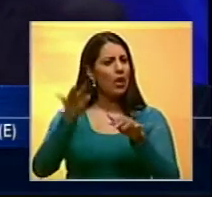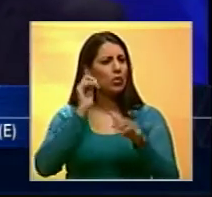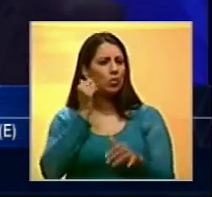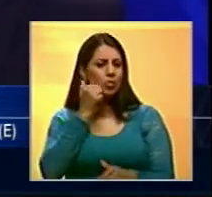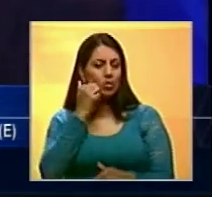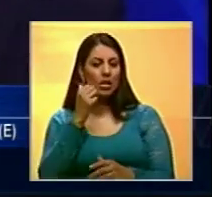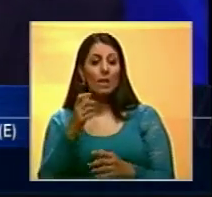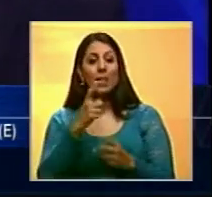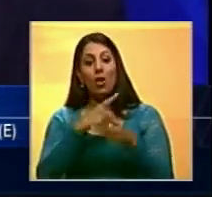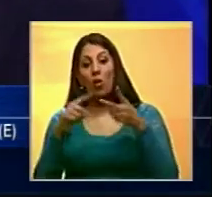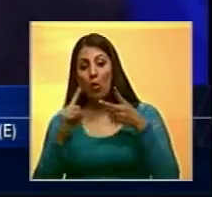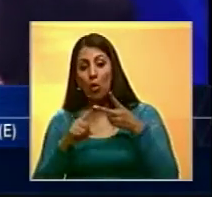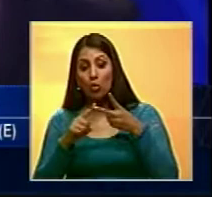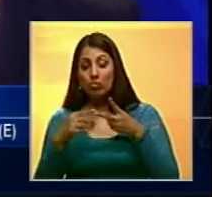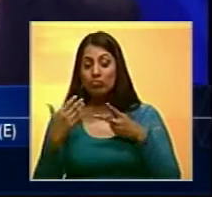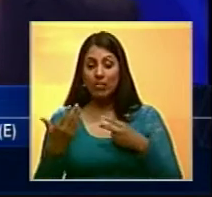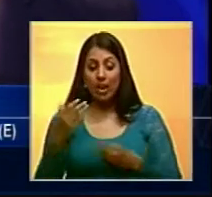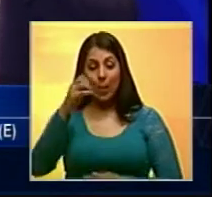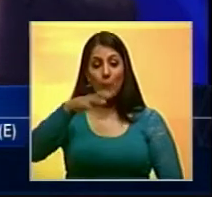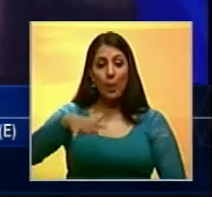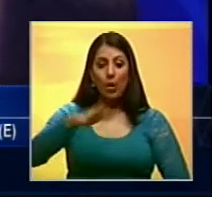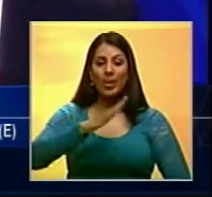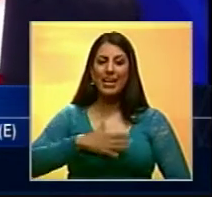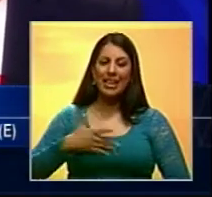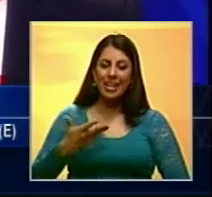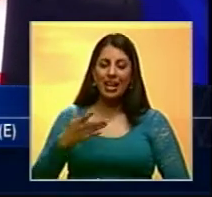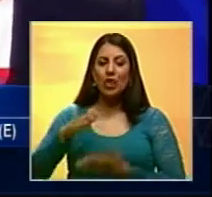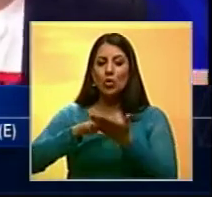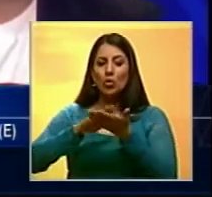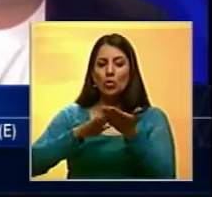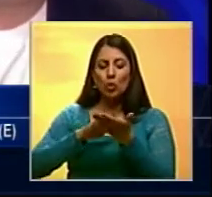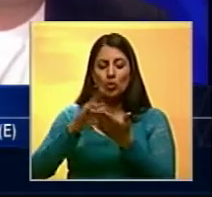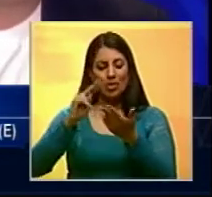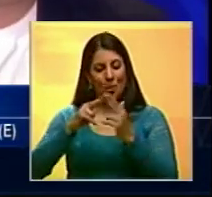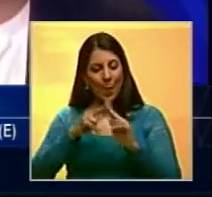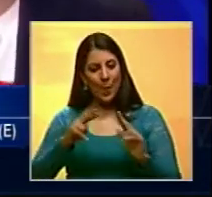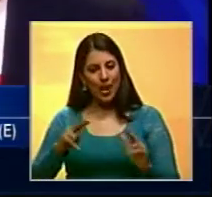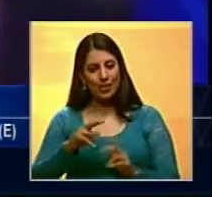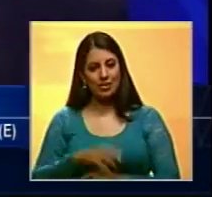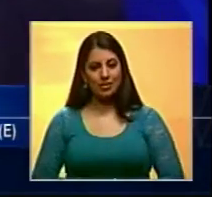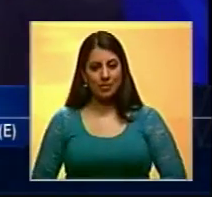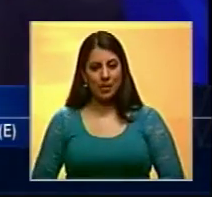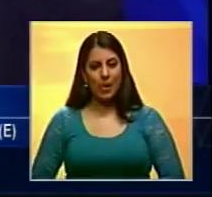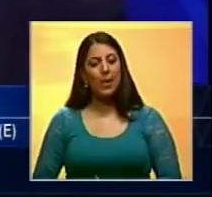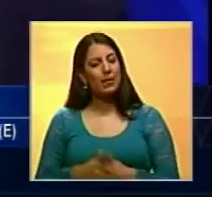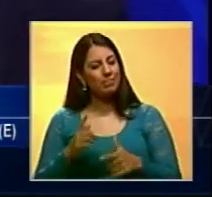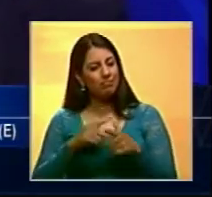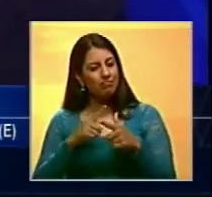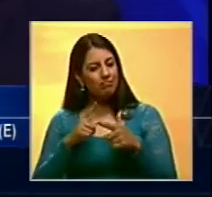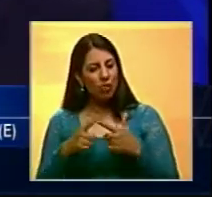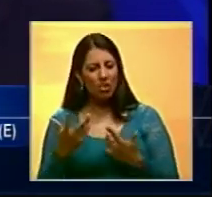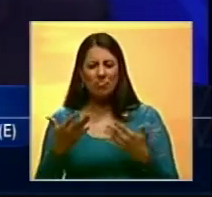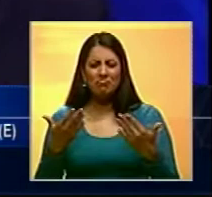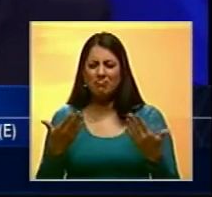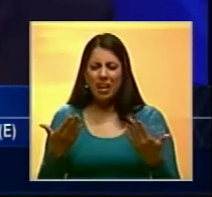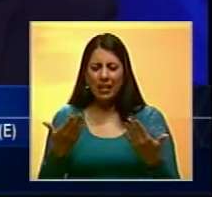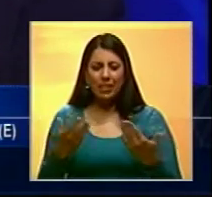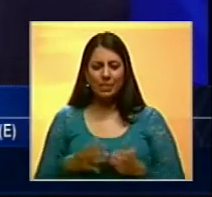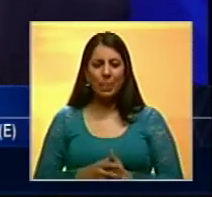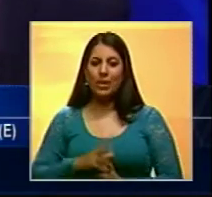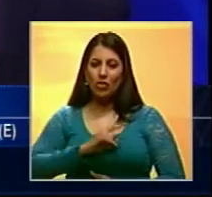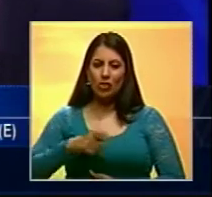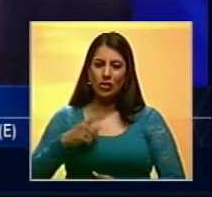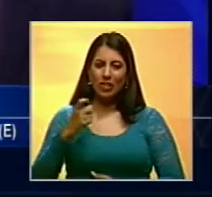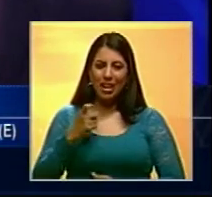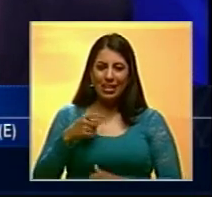y oxígeno, y la versión que quiere la población, que es encontrar una salida pacífica a esta crisis. Entonces, para que esto se dé, nosotros